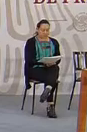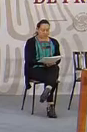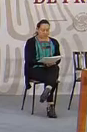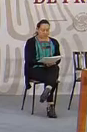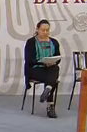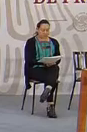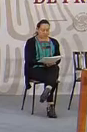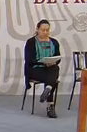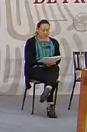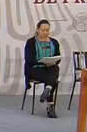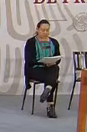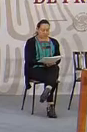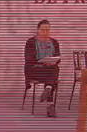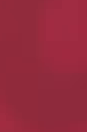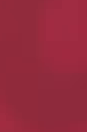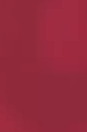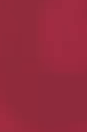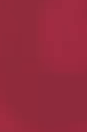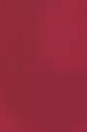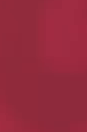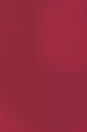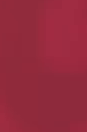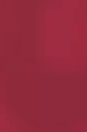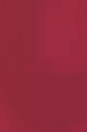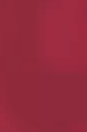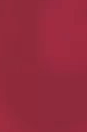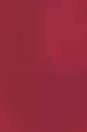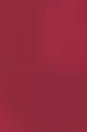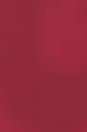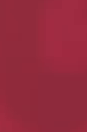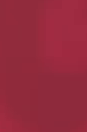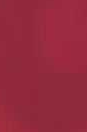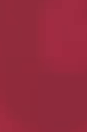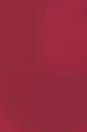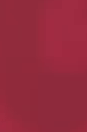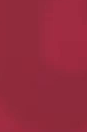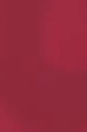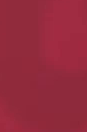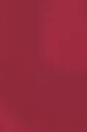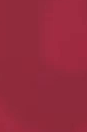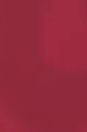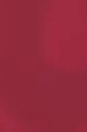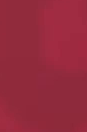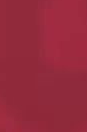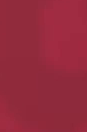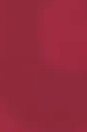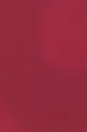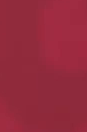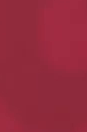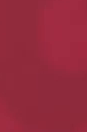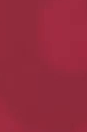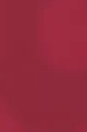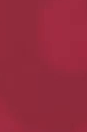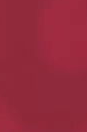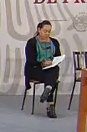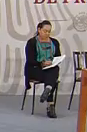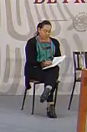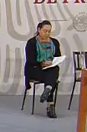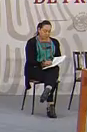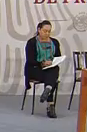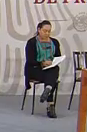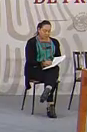niños. Vamos a dar altas por bajas, porque el presupuesto pues es determinado, y se incorporará al padrón a